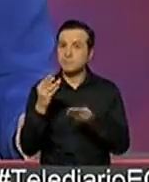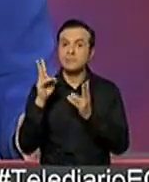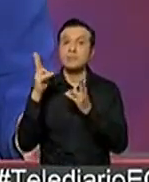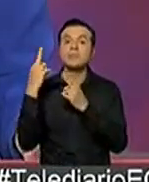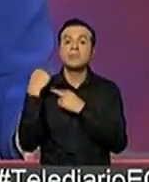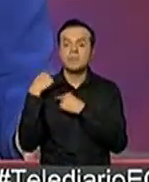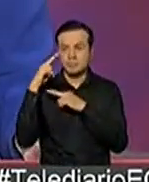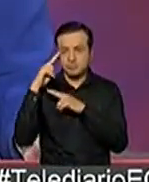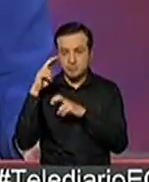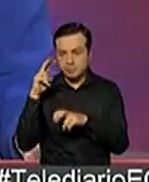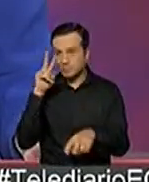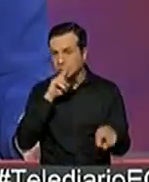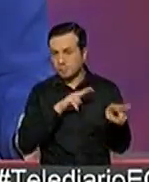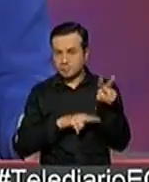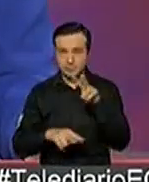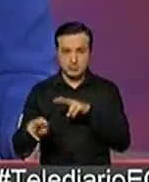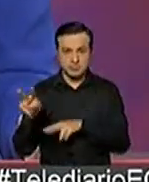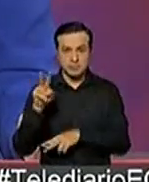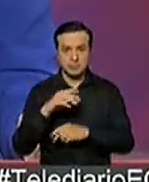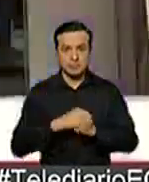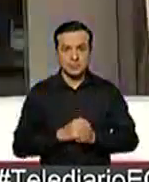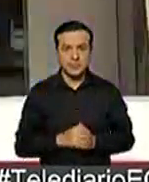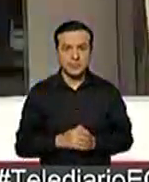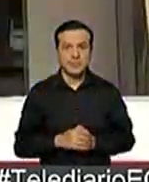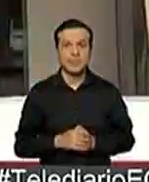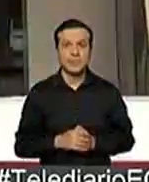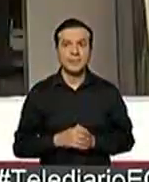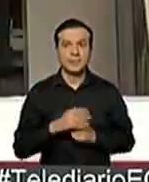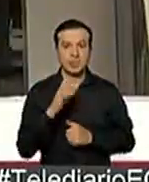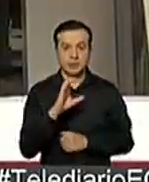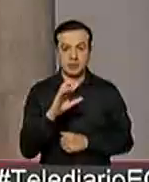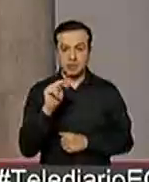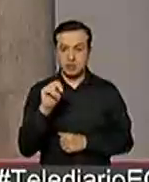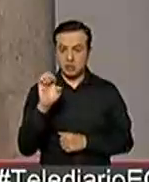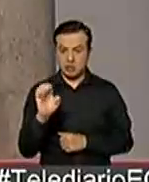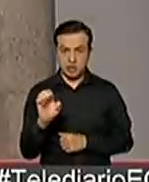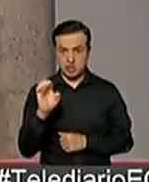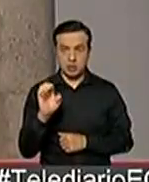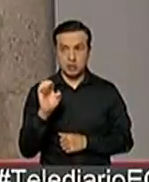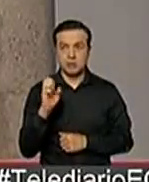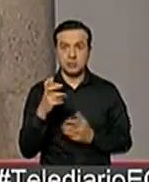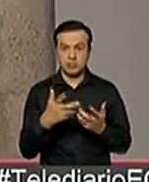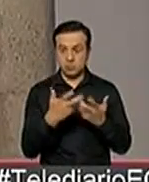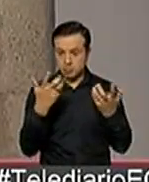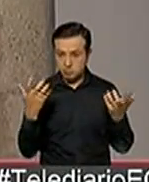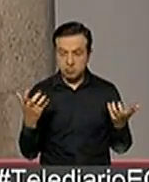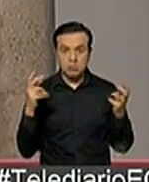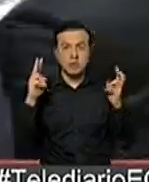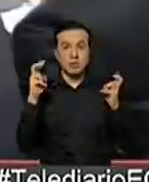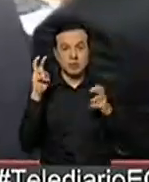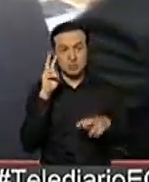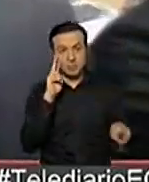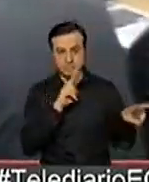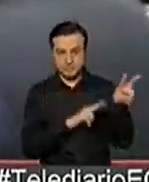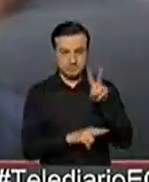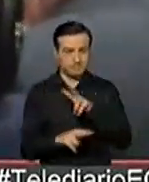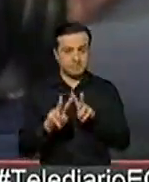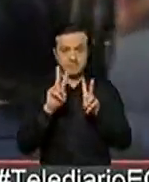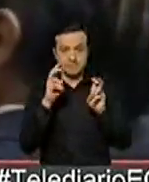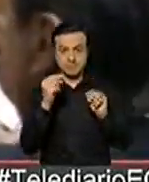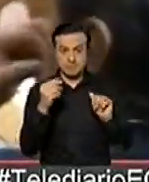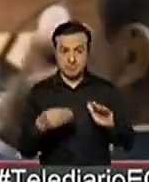Sobornos 2012-2016. El Consejo Nacional Electoral mantiene divisiones con respecto al análisis del caso